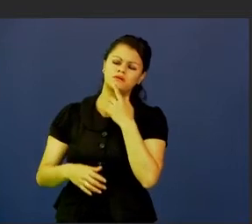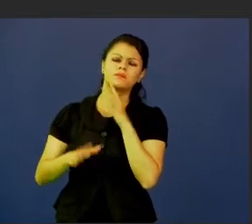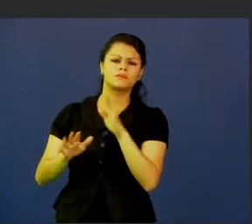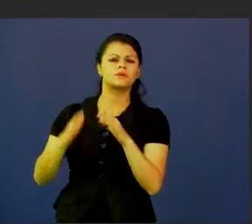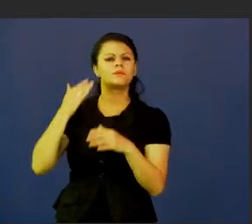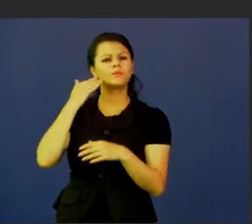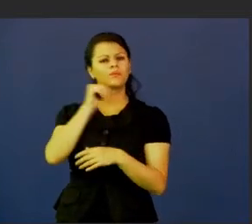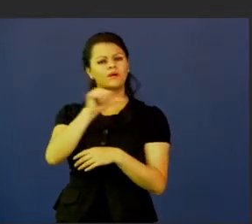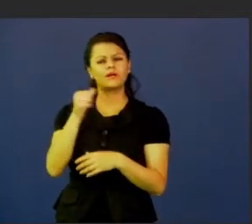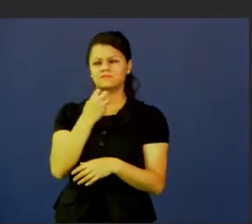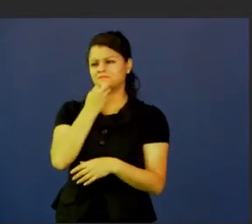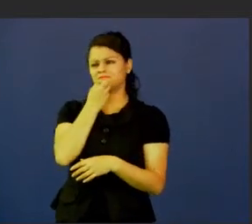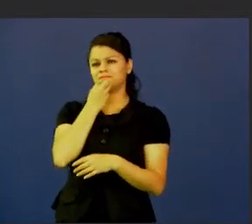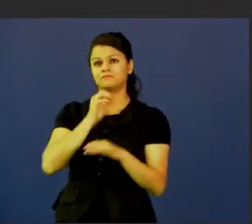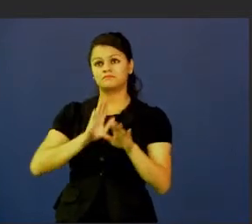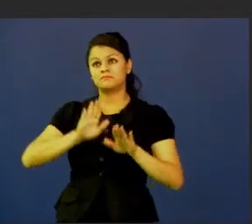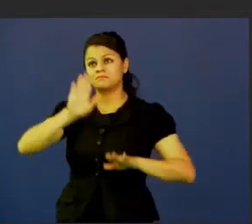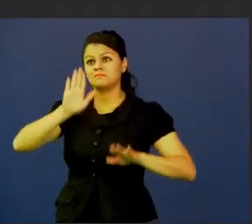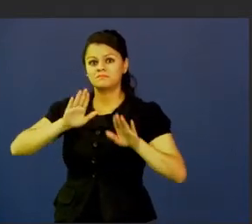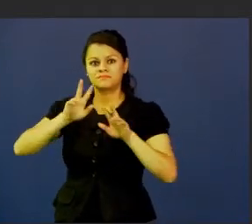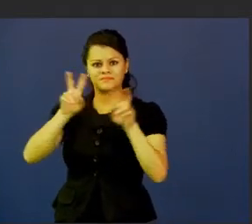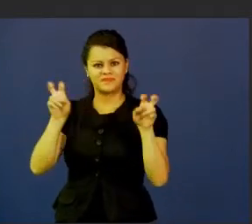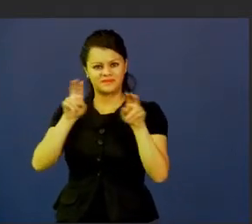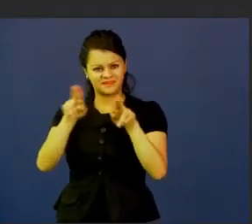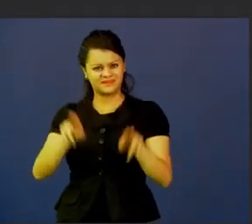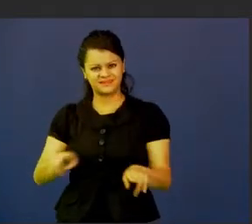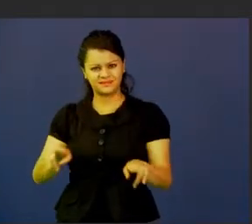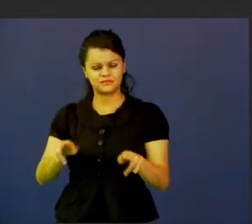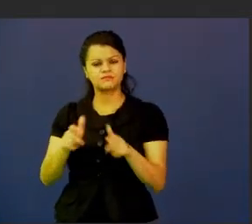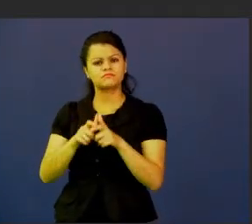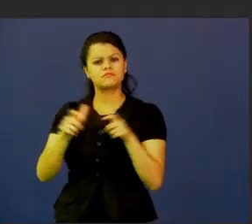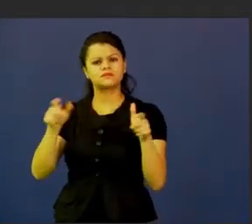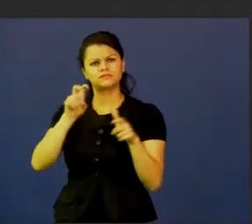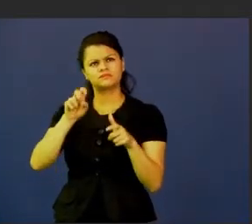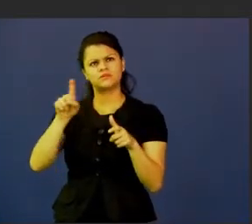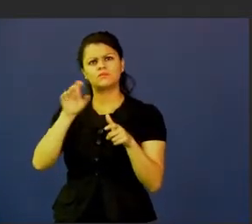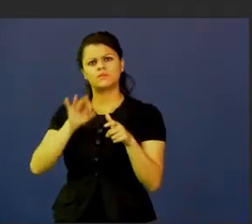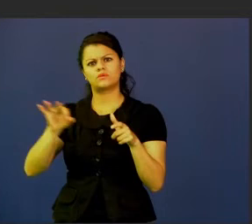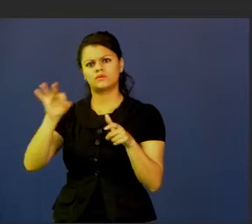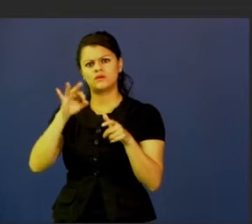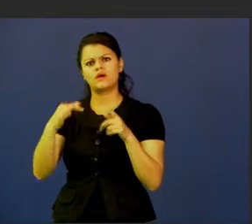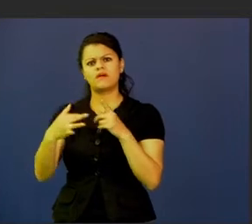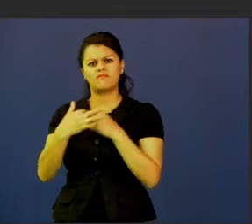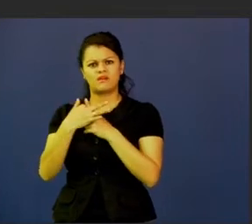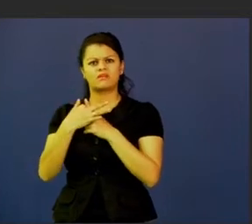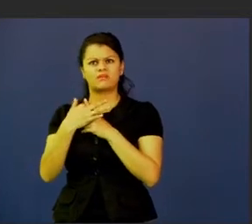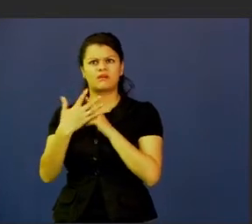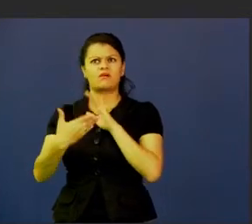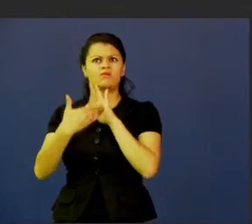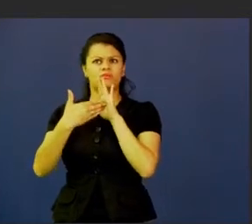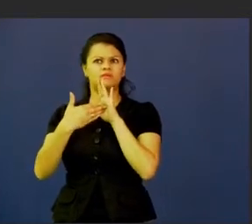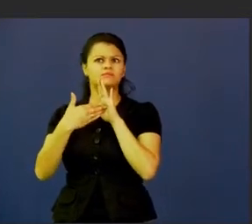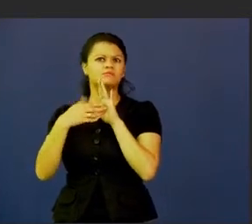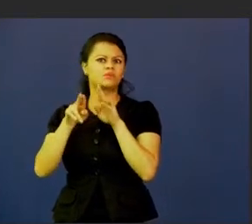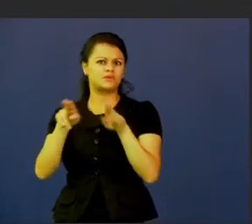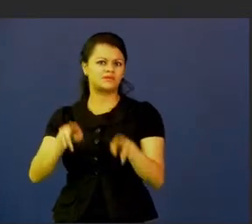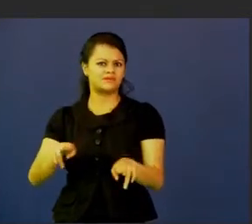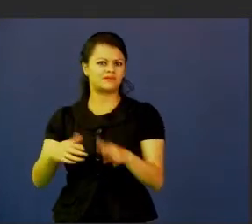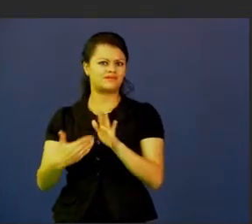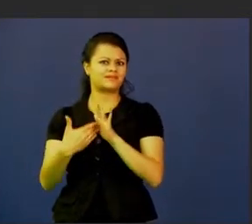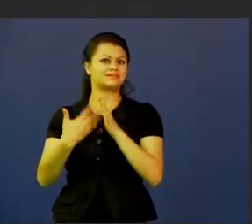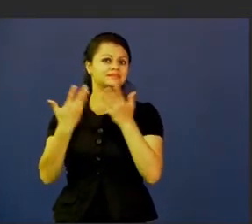o participamos menos cuando se trata de internet. Y aquí entonces voy a conectar con mi último capítulo que se